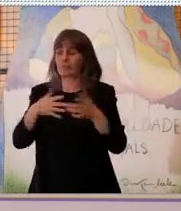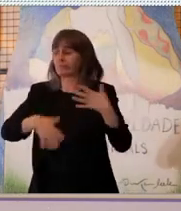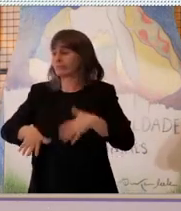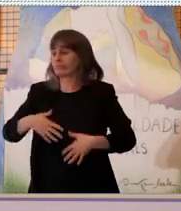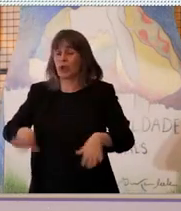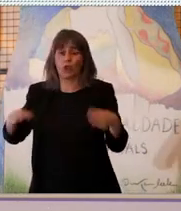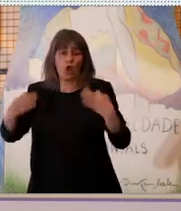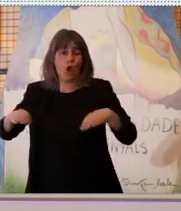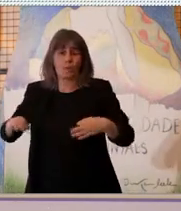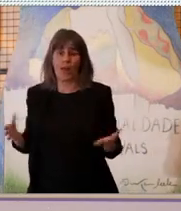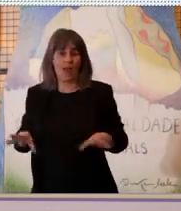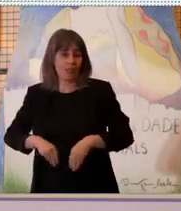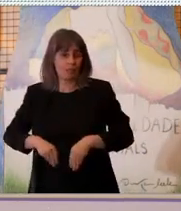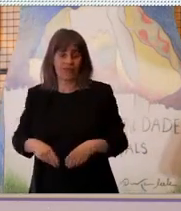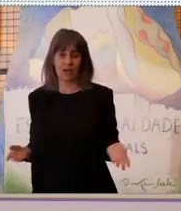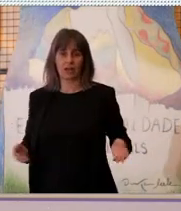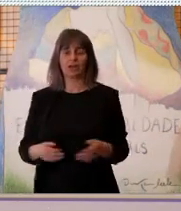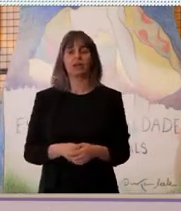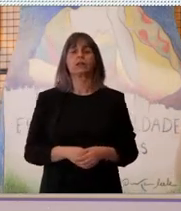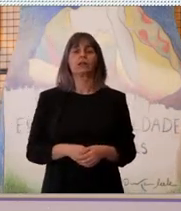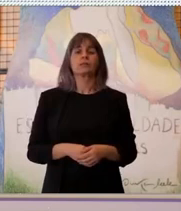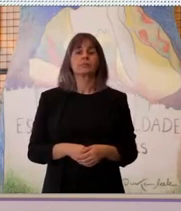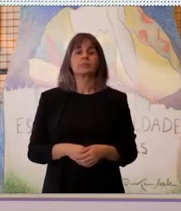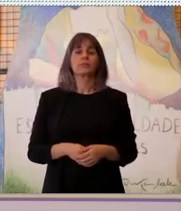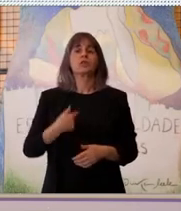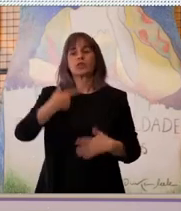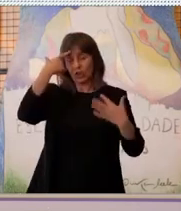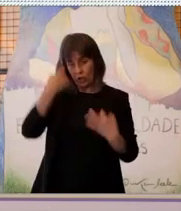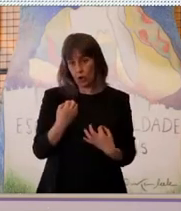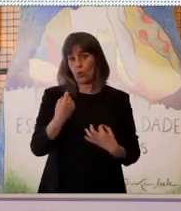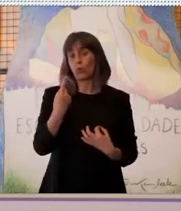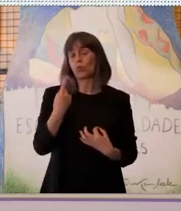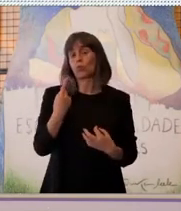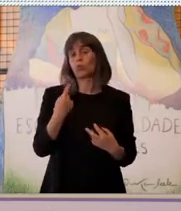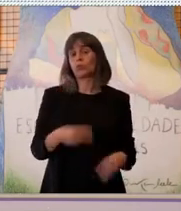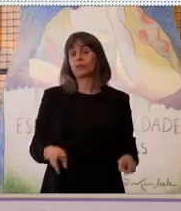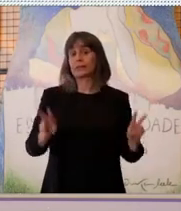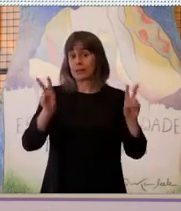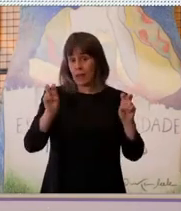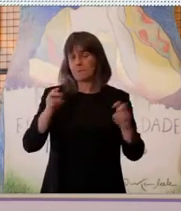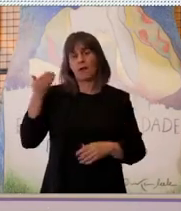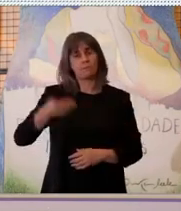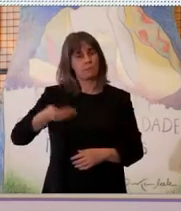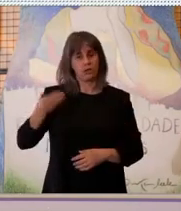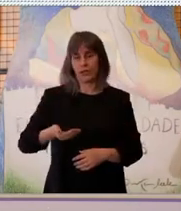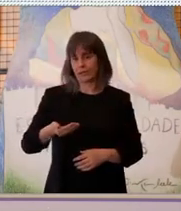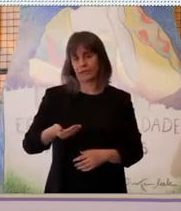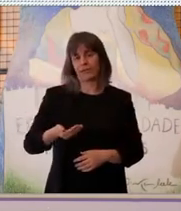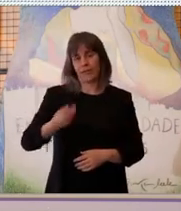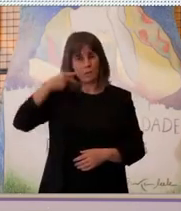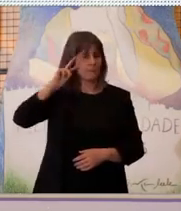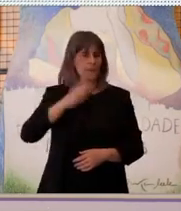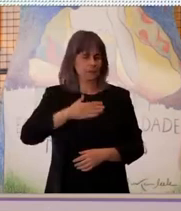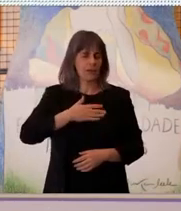total normalidad yo creo que que una de las cuestiones más importantes de mi experiencia